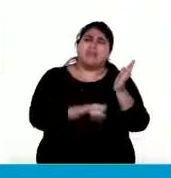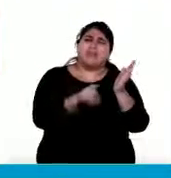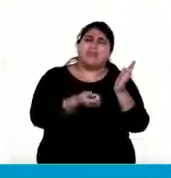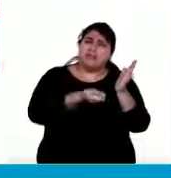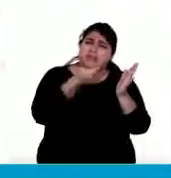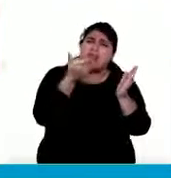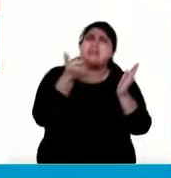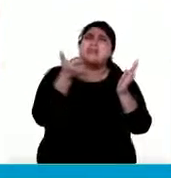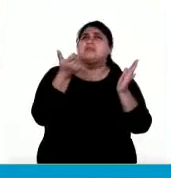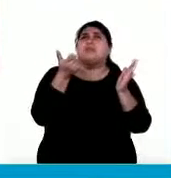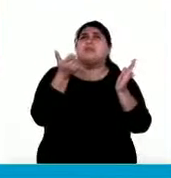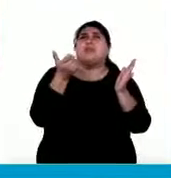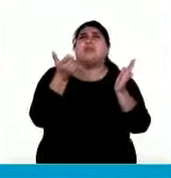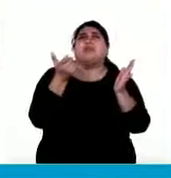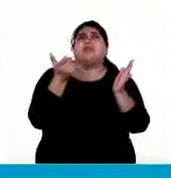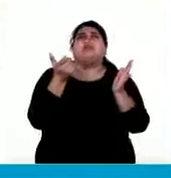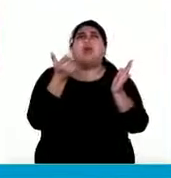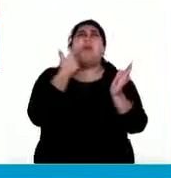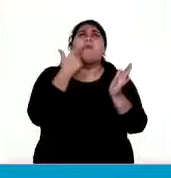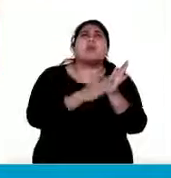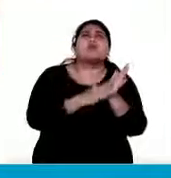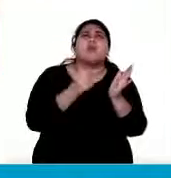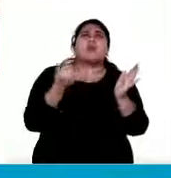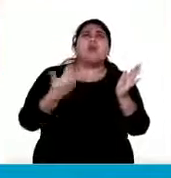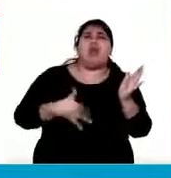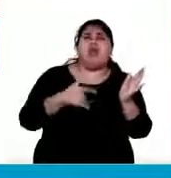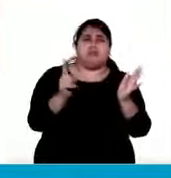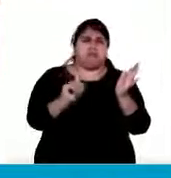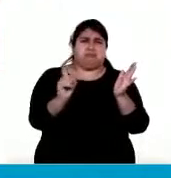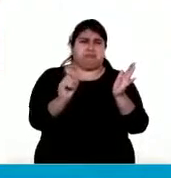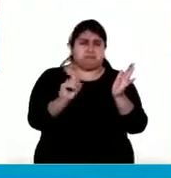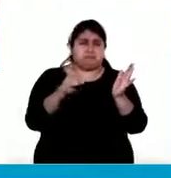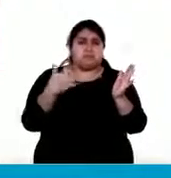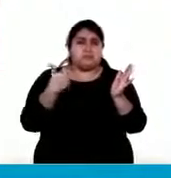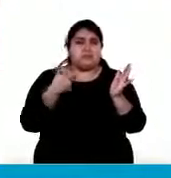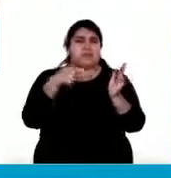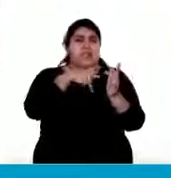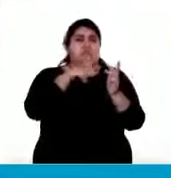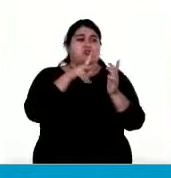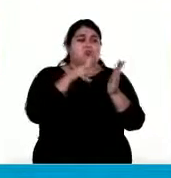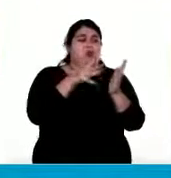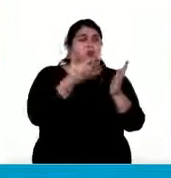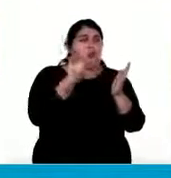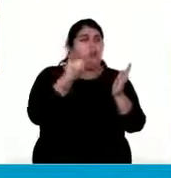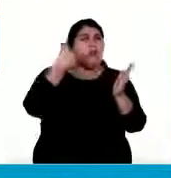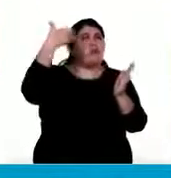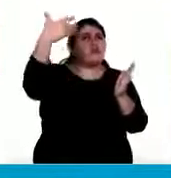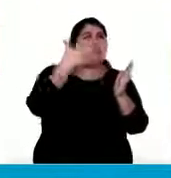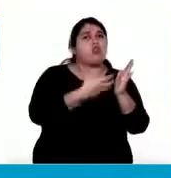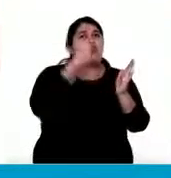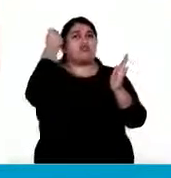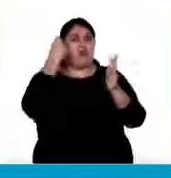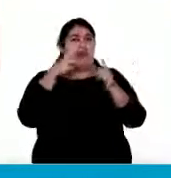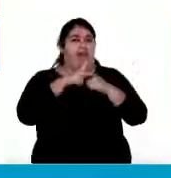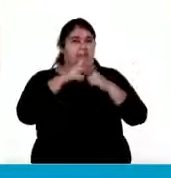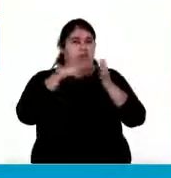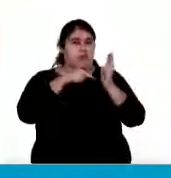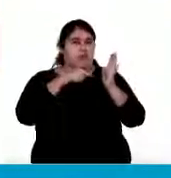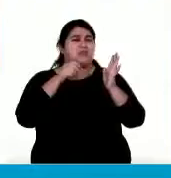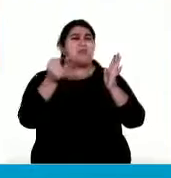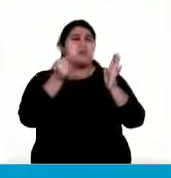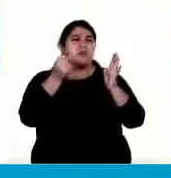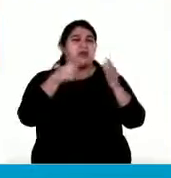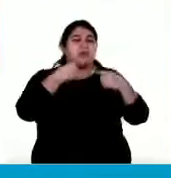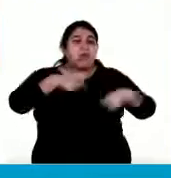no requiere presupuesto y que puede ser una herramienta que hoy en día, con todos los elementos que